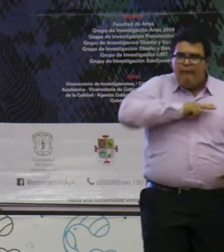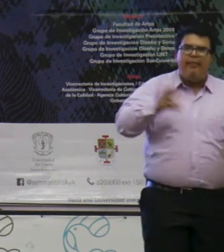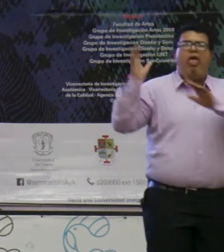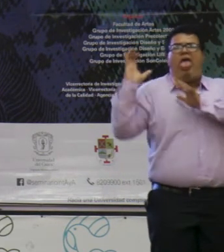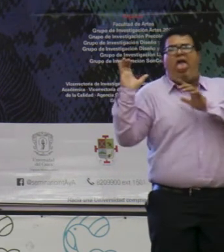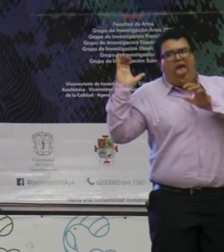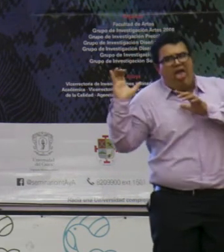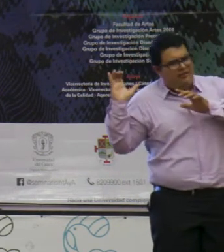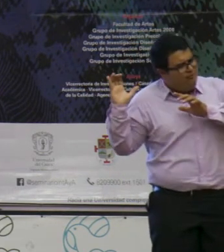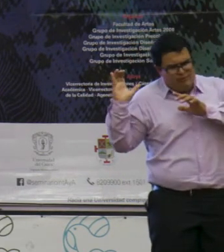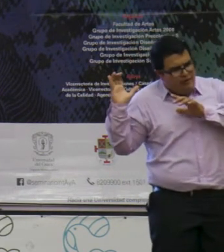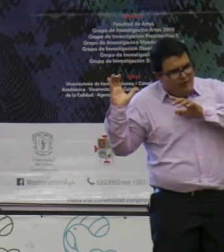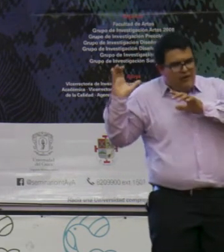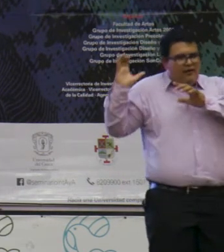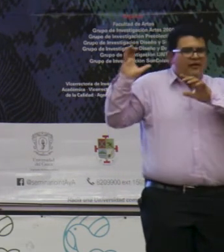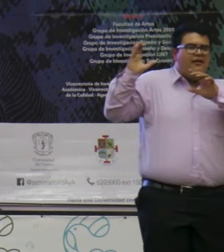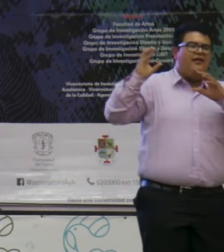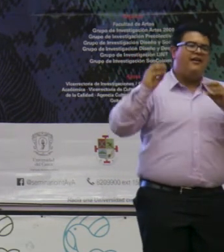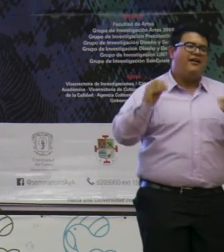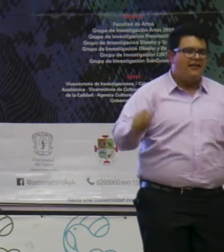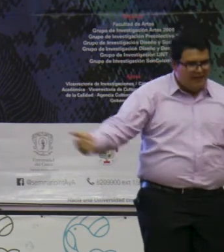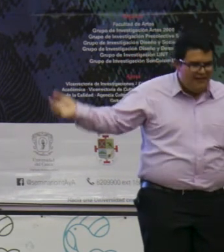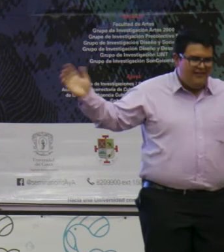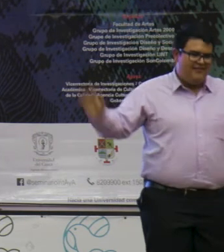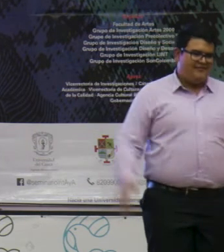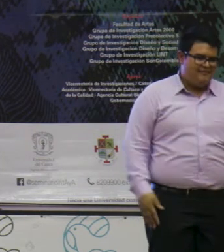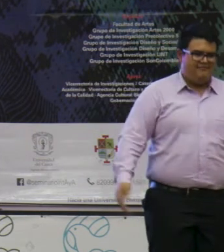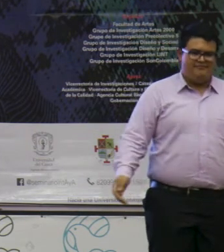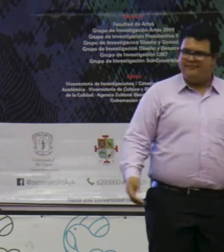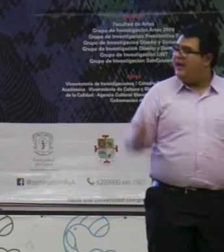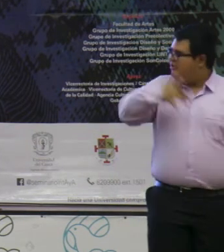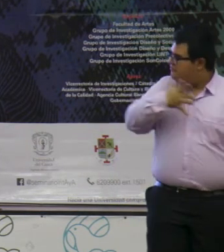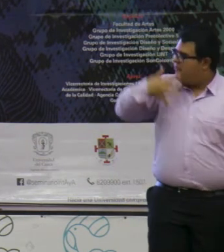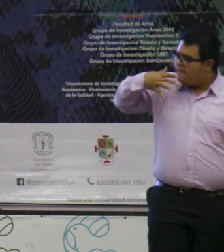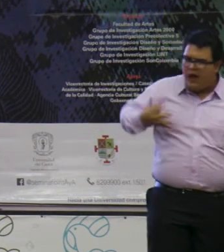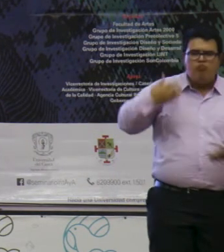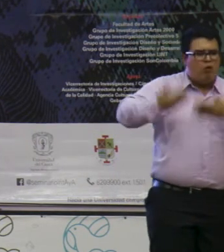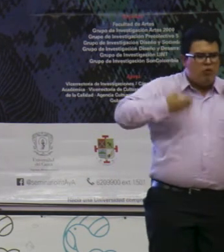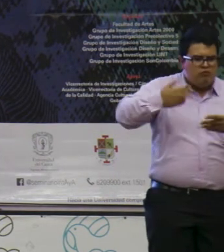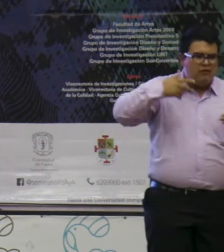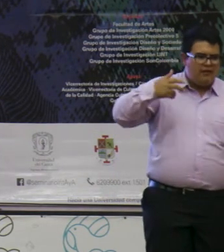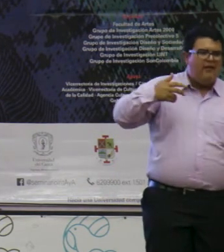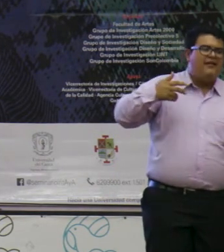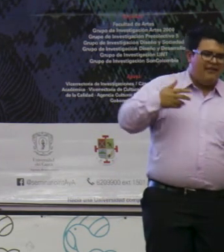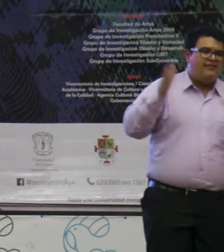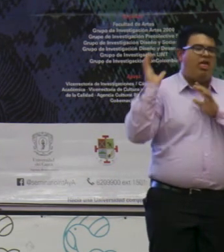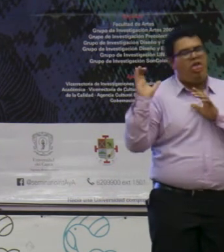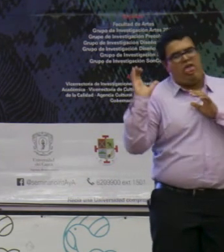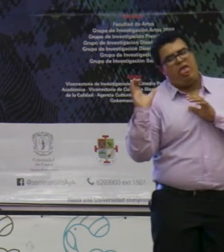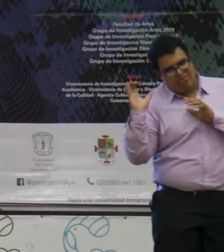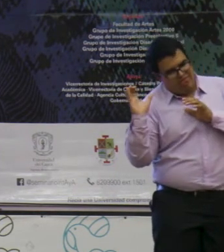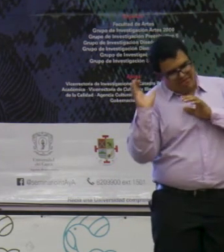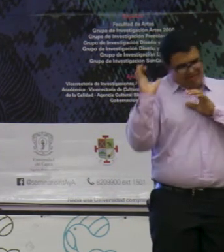que alivianarla para que aparezcan problemas nuevos, ¿vale? Y para que aparezcan perspectivas nuevas. Entonces uno es el trabajo de mina y no hay